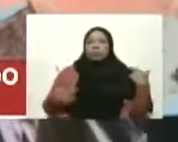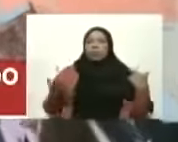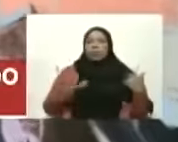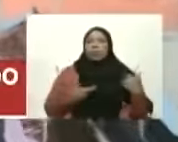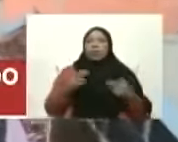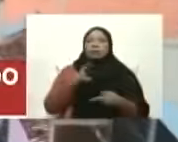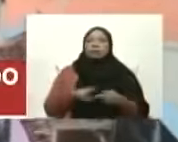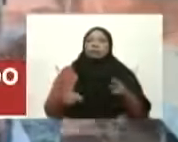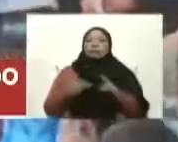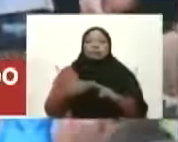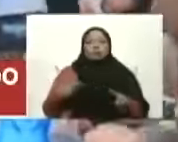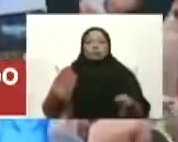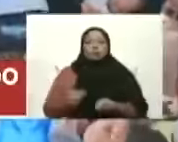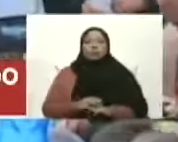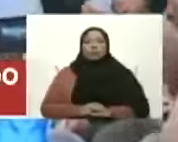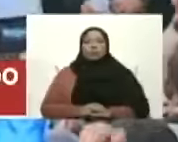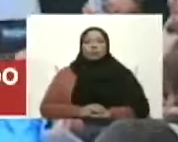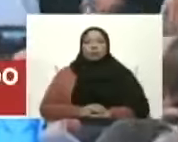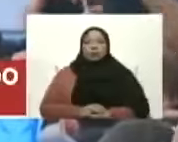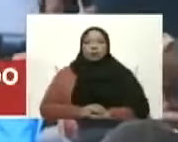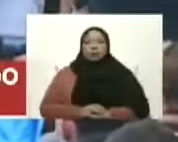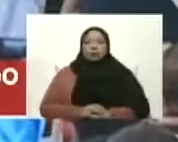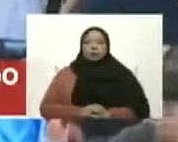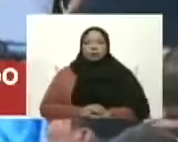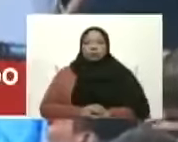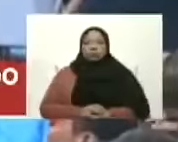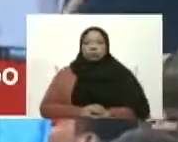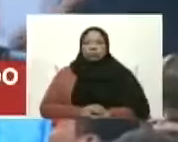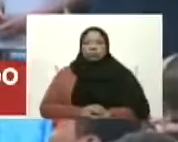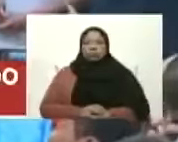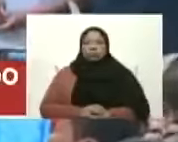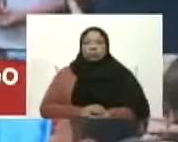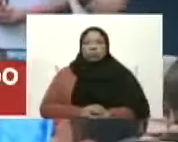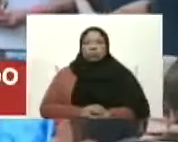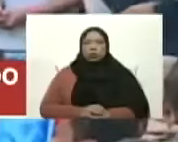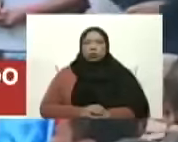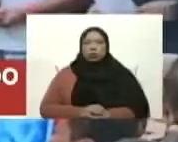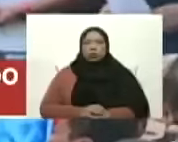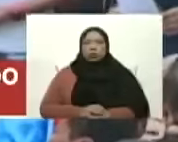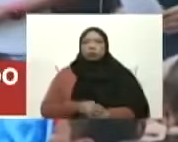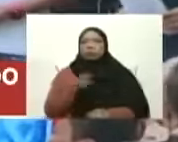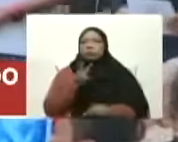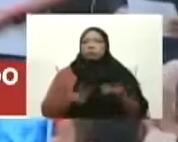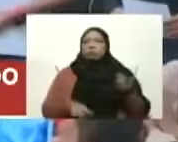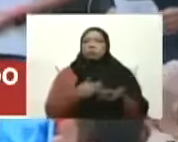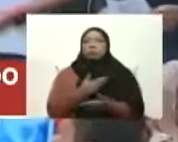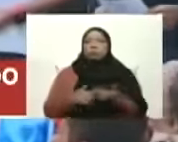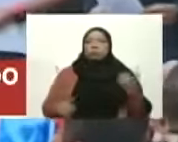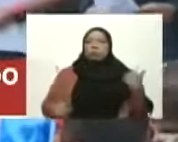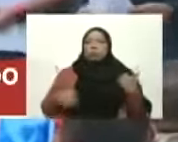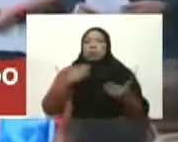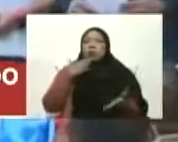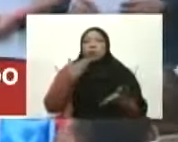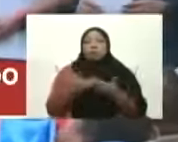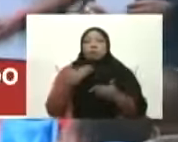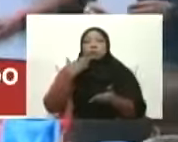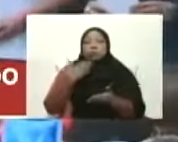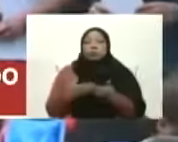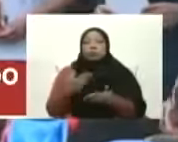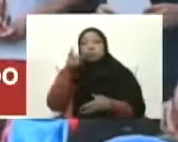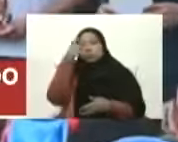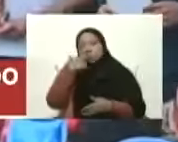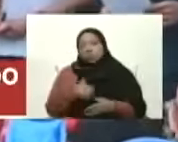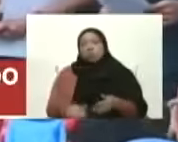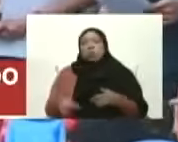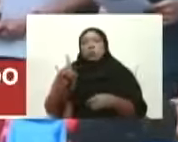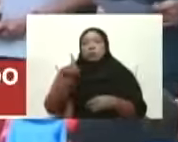paz. Un saludo a nuestro camarada Jorge Rodríguez, a nuestra vicepresidenta Elsie Rodríguez, agradecerles por su presencia hoy